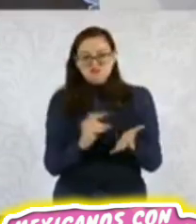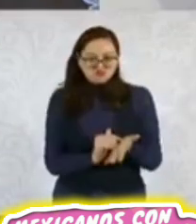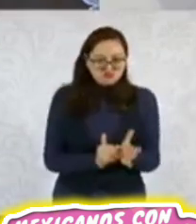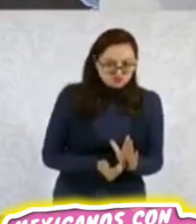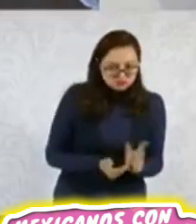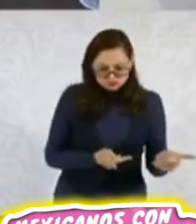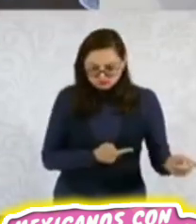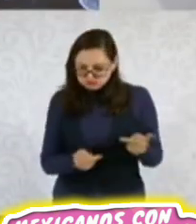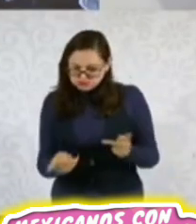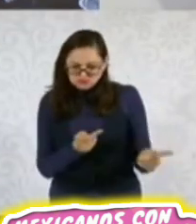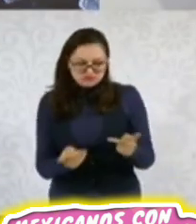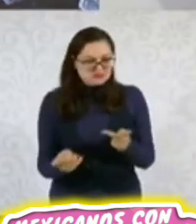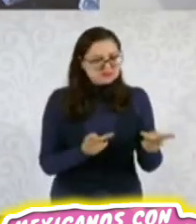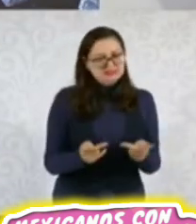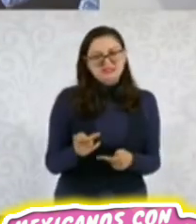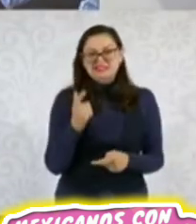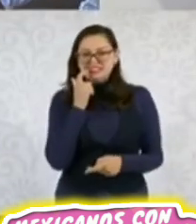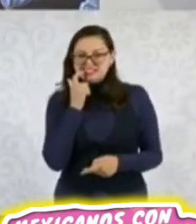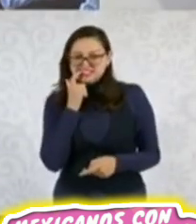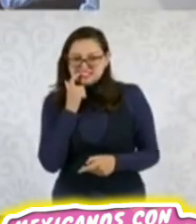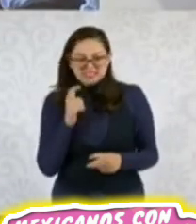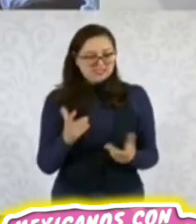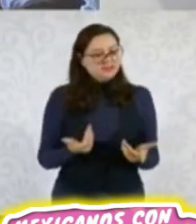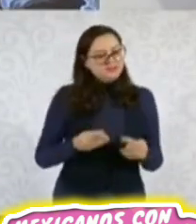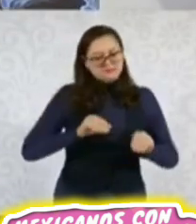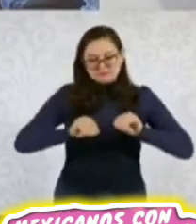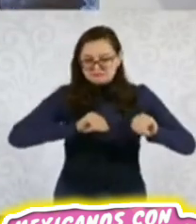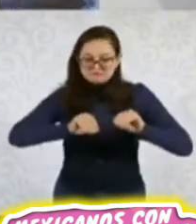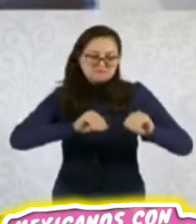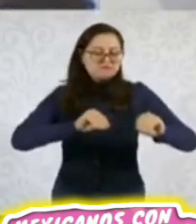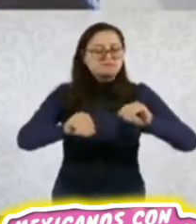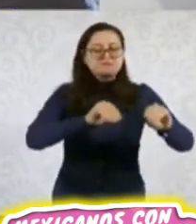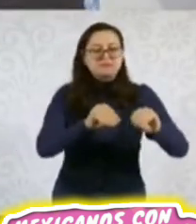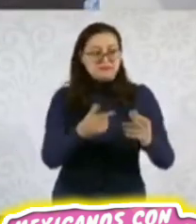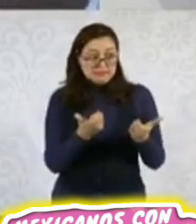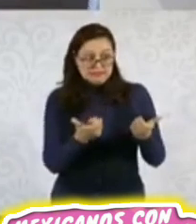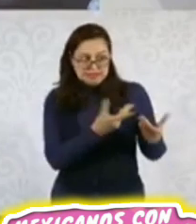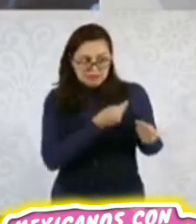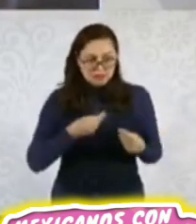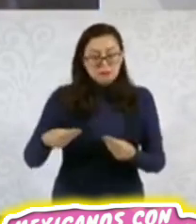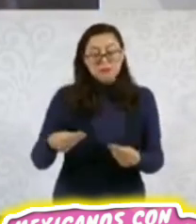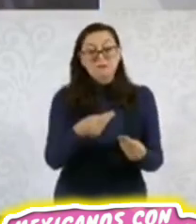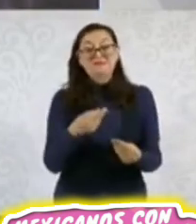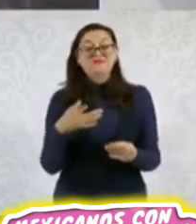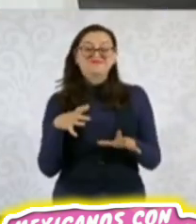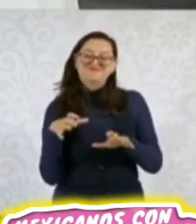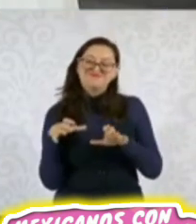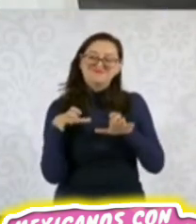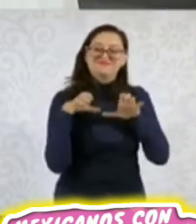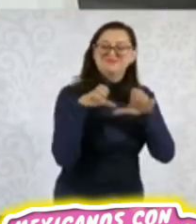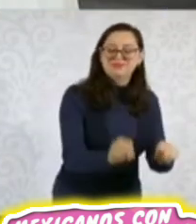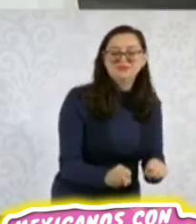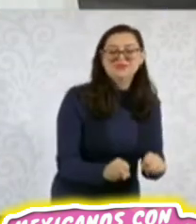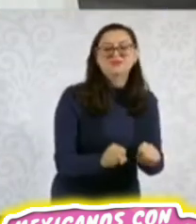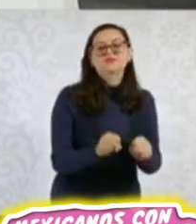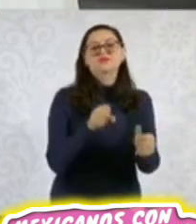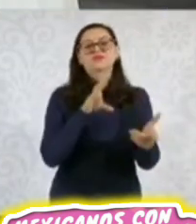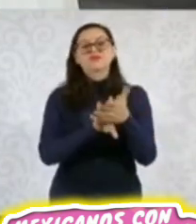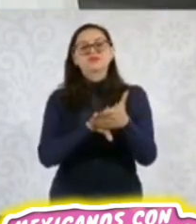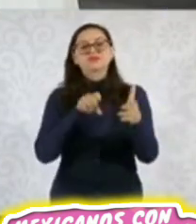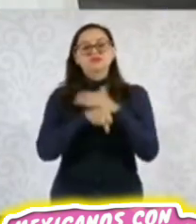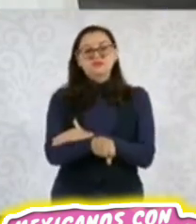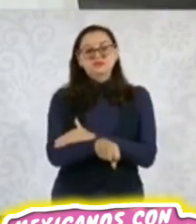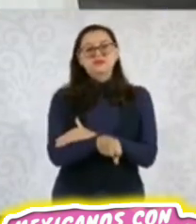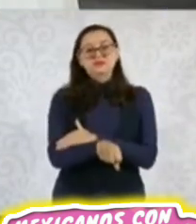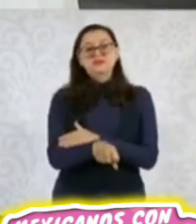conspiraba, planeaba, ganaba recursos para la causa, pero cuando es detenida, la detienen liderando una